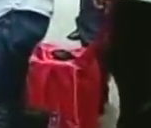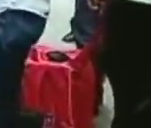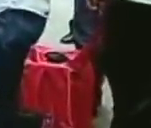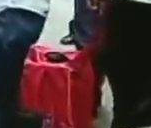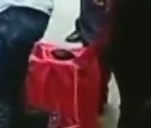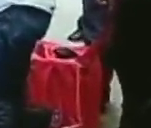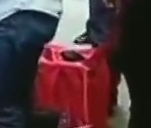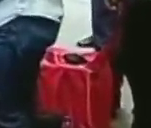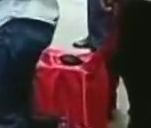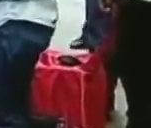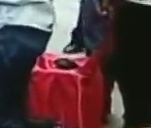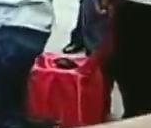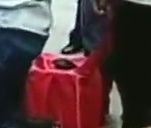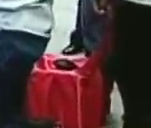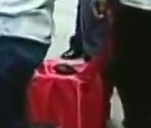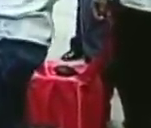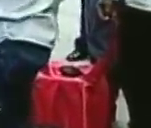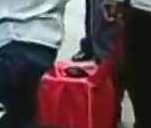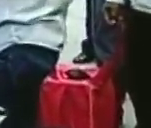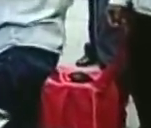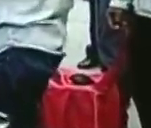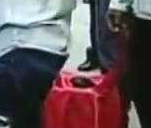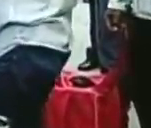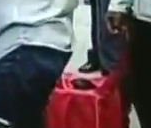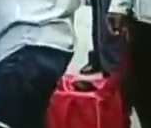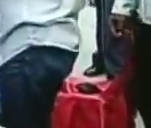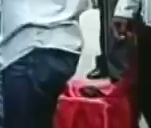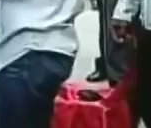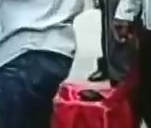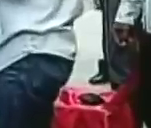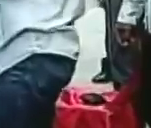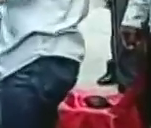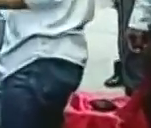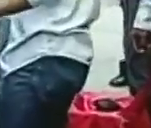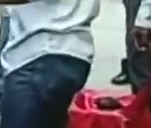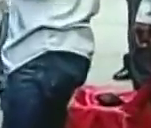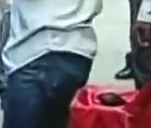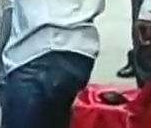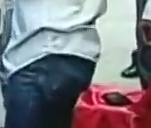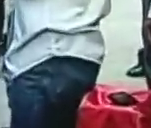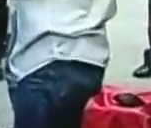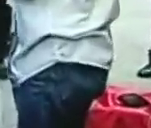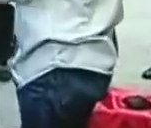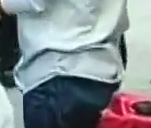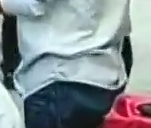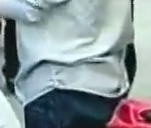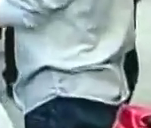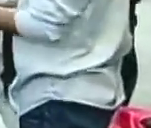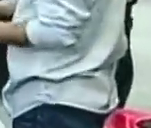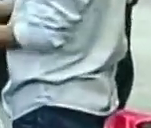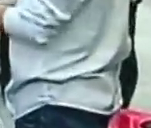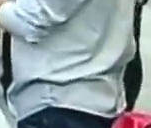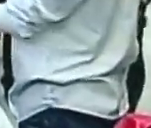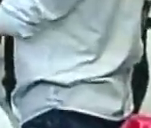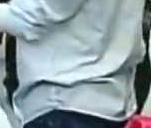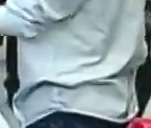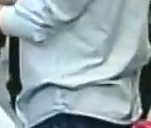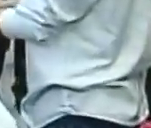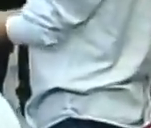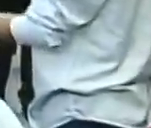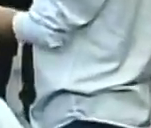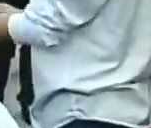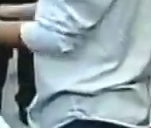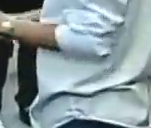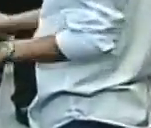para la Salud. Recordemos que serán distintas dosis de BCG, hepatitis B, así como también